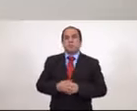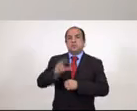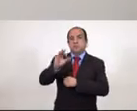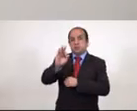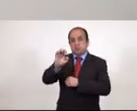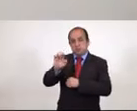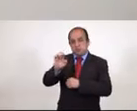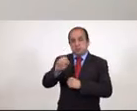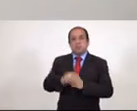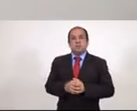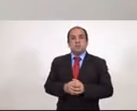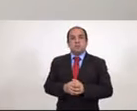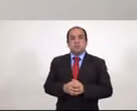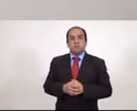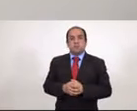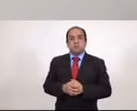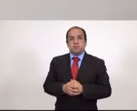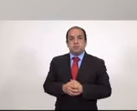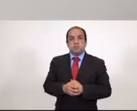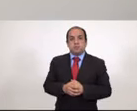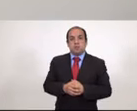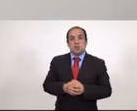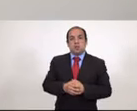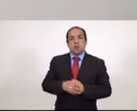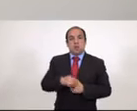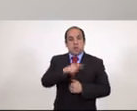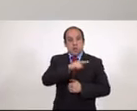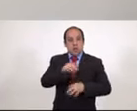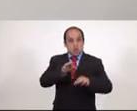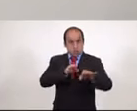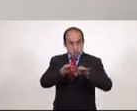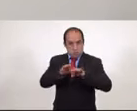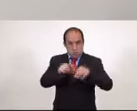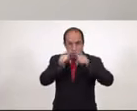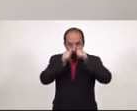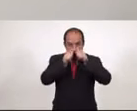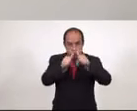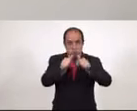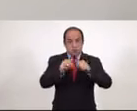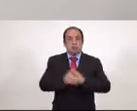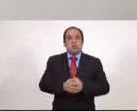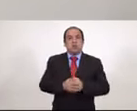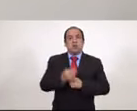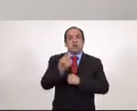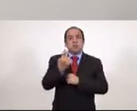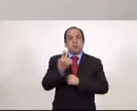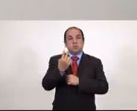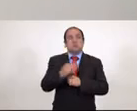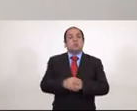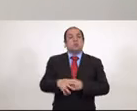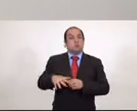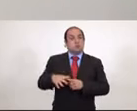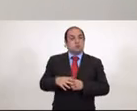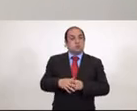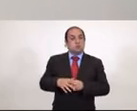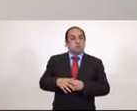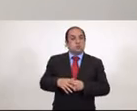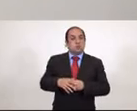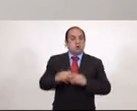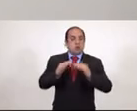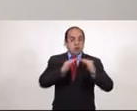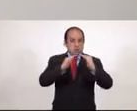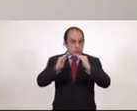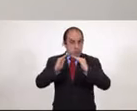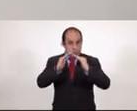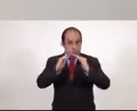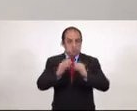de Electricidad ha estado trabajando, atendiendo a esos 25 predios, ha hecho